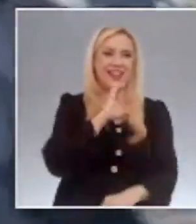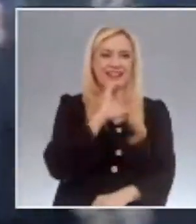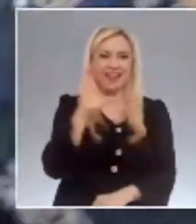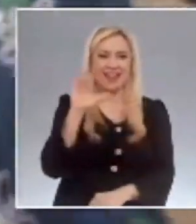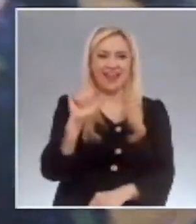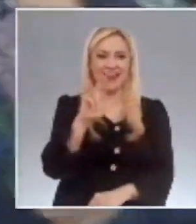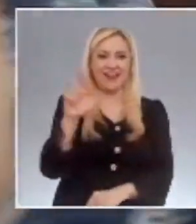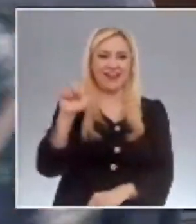Juan Carlos González